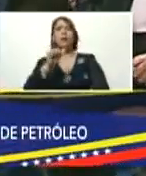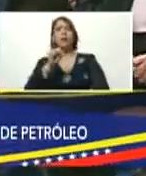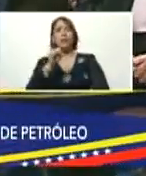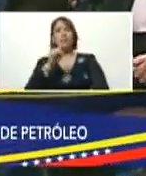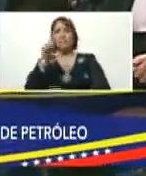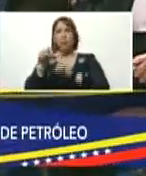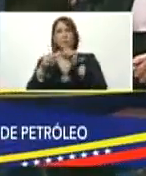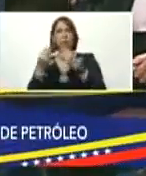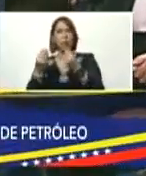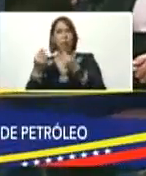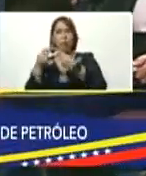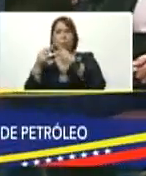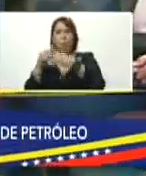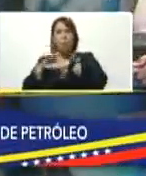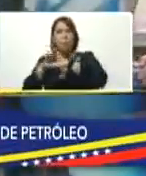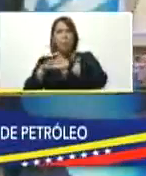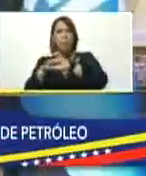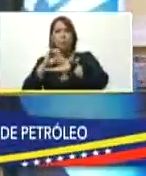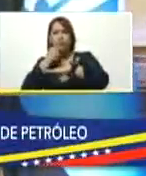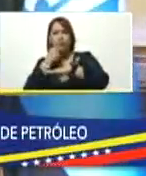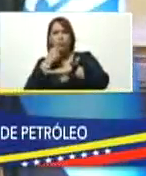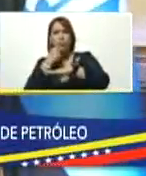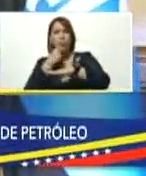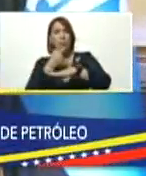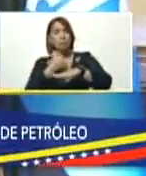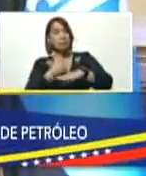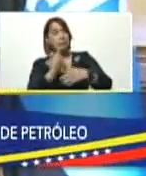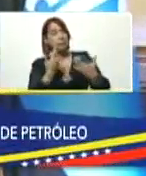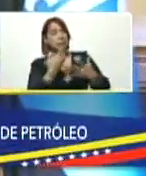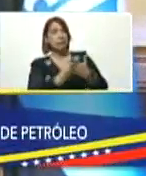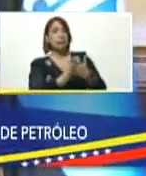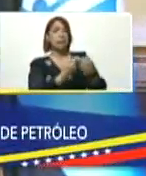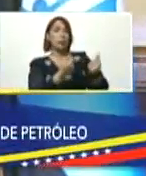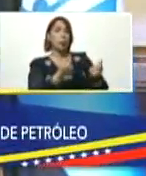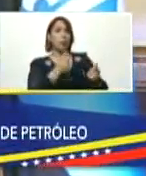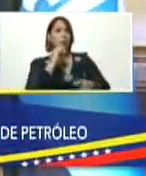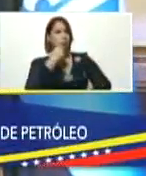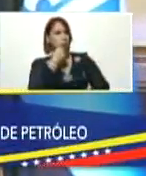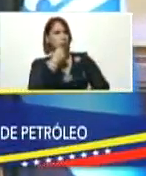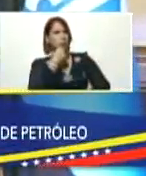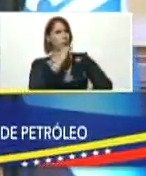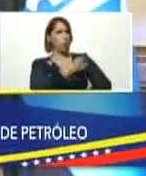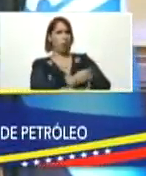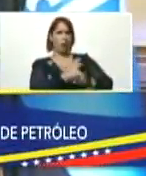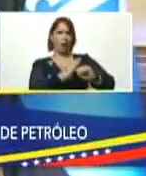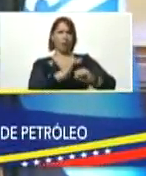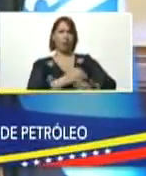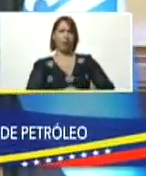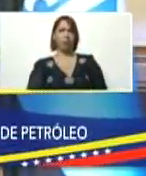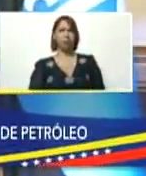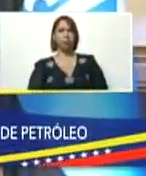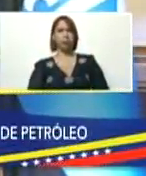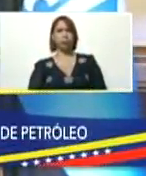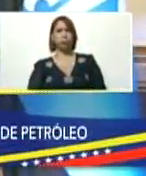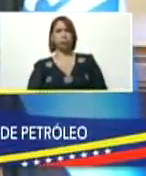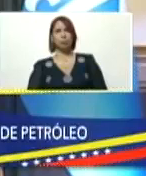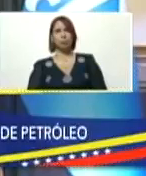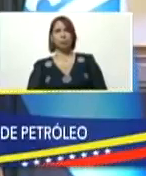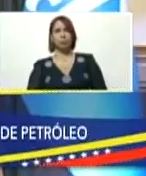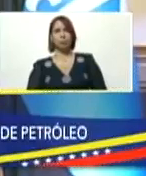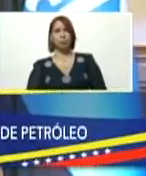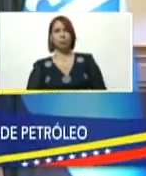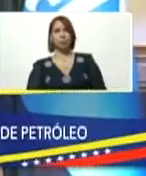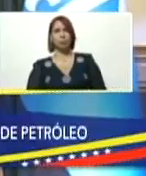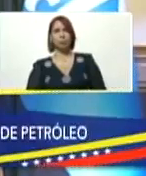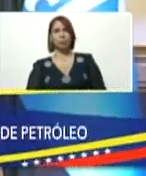allá. Y él me decía, bueno, la economía rusa está sólida. Han logrado parar